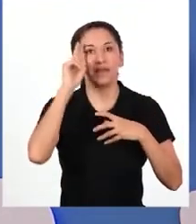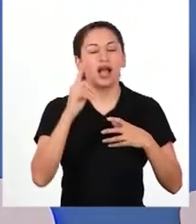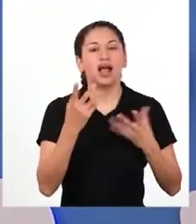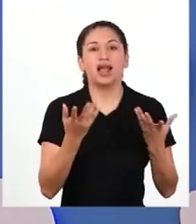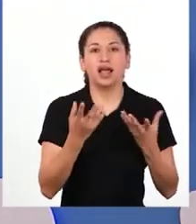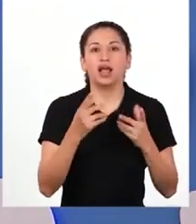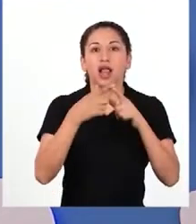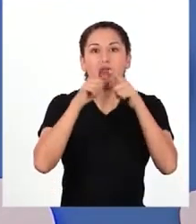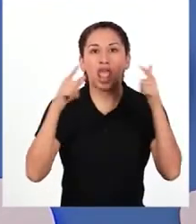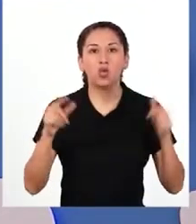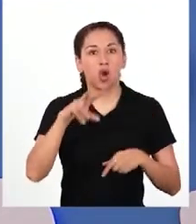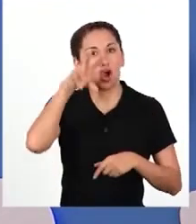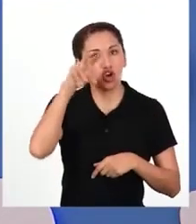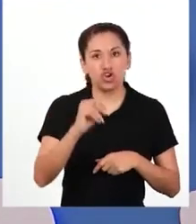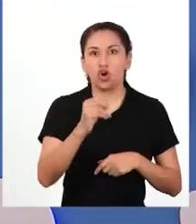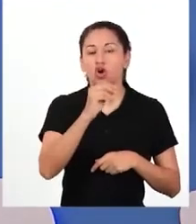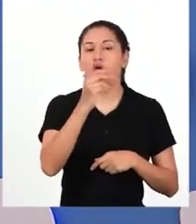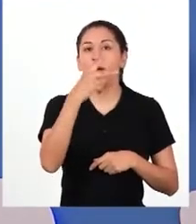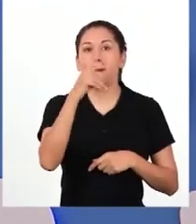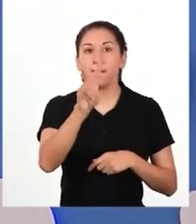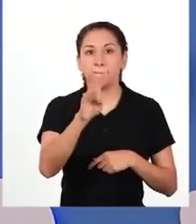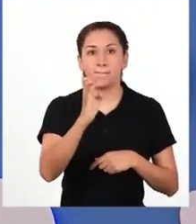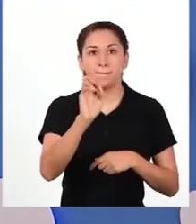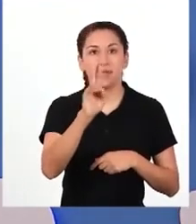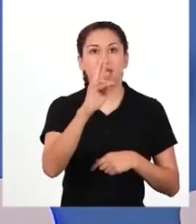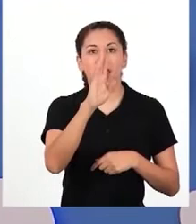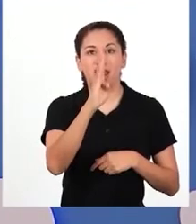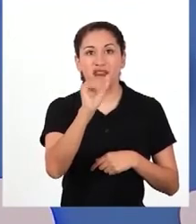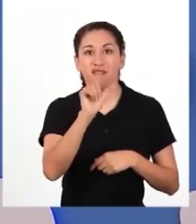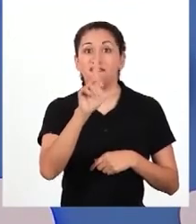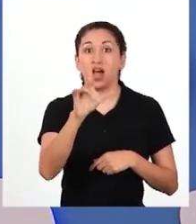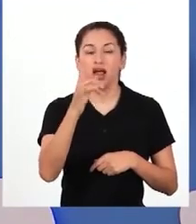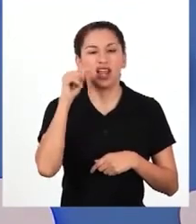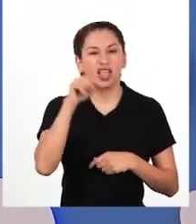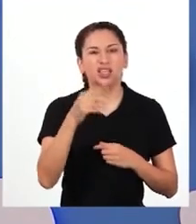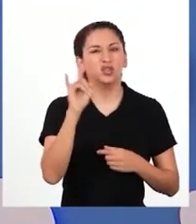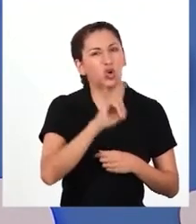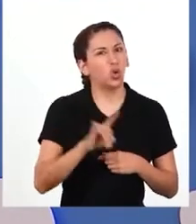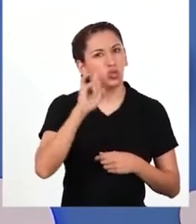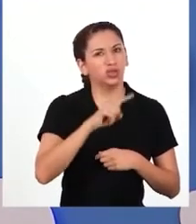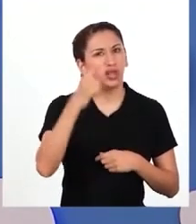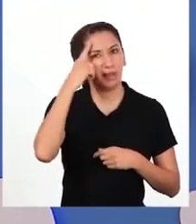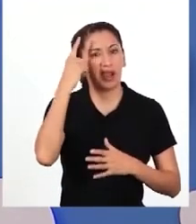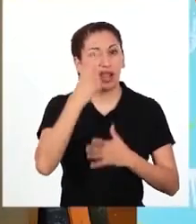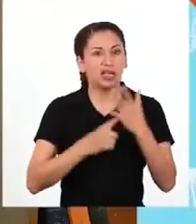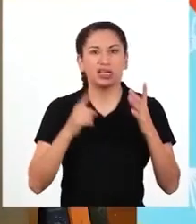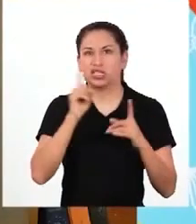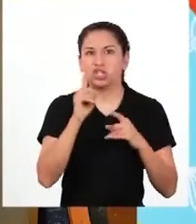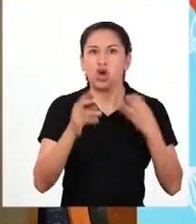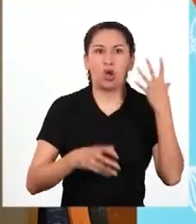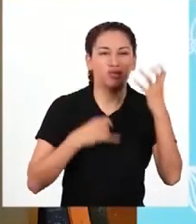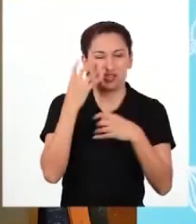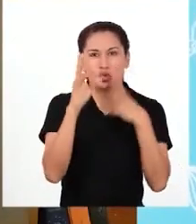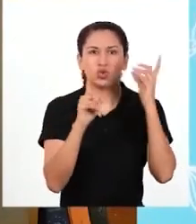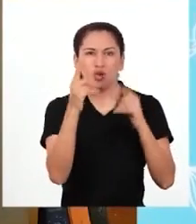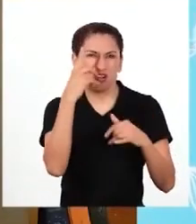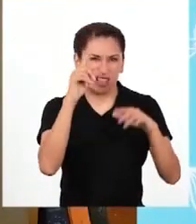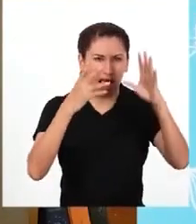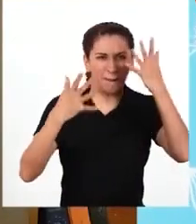sentimiento. Estos deben ser usados de manera razonable para que no parezca una sobreactuación. Tienes